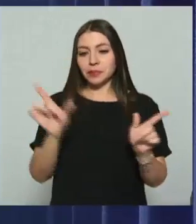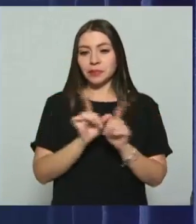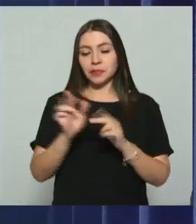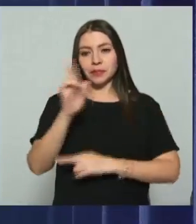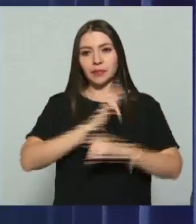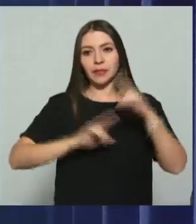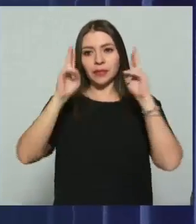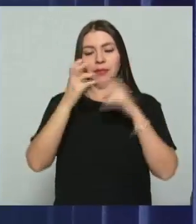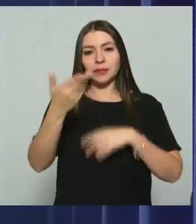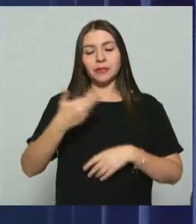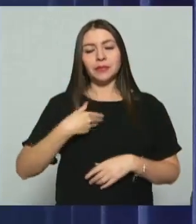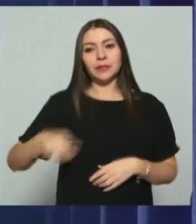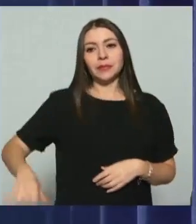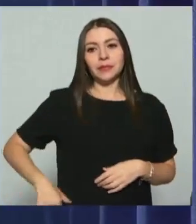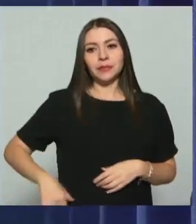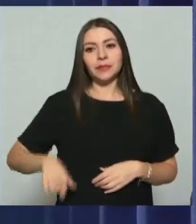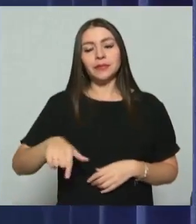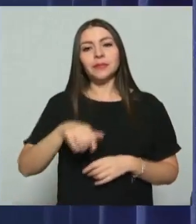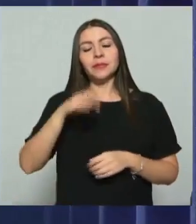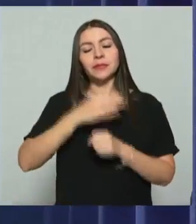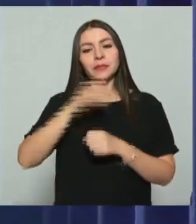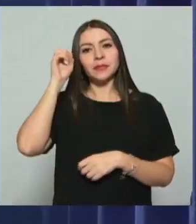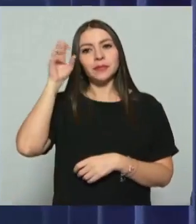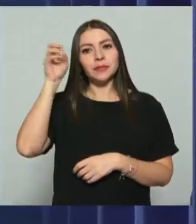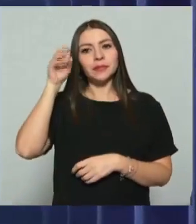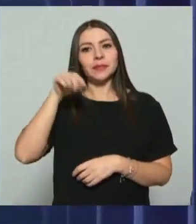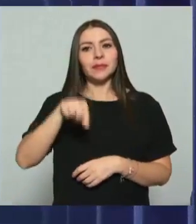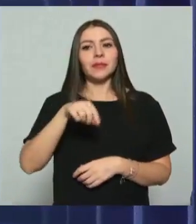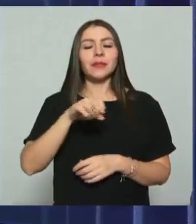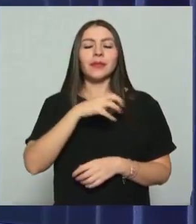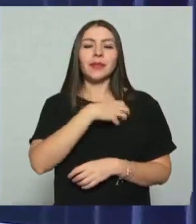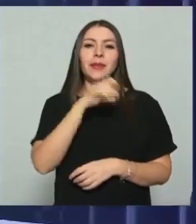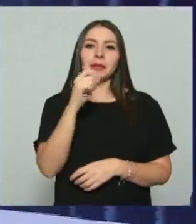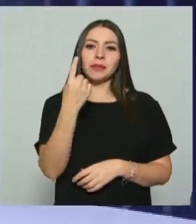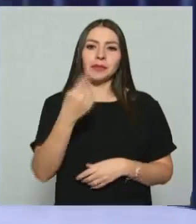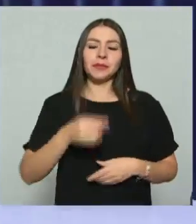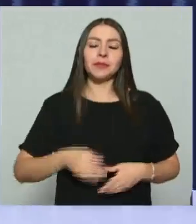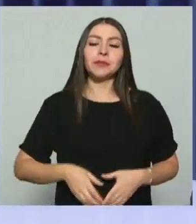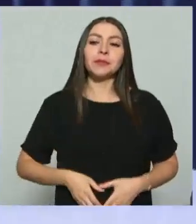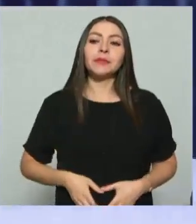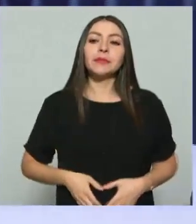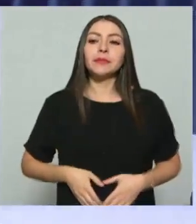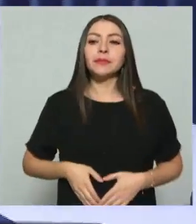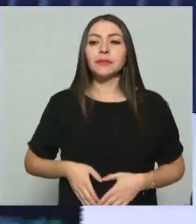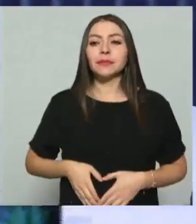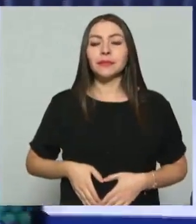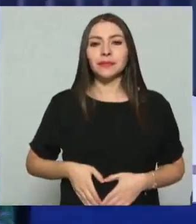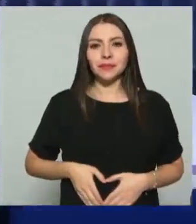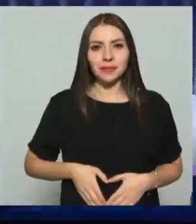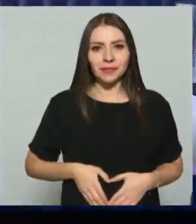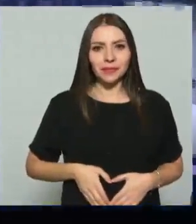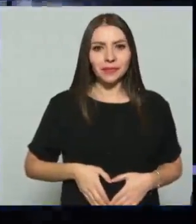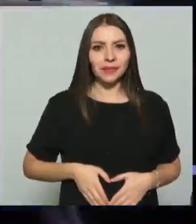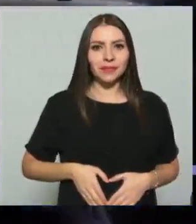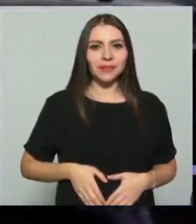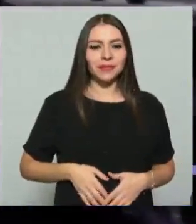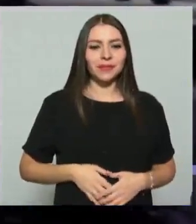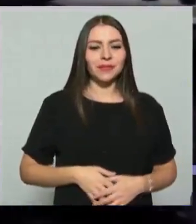con los temas que a usted y a mí nos importa. Estamos transmitiendo en vivo desde los estudios de Capital 21. Ya volvemos.